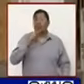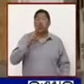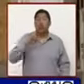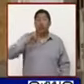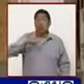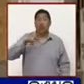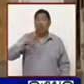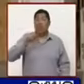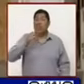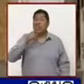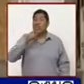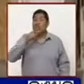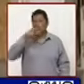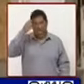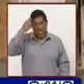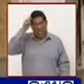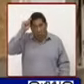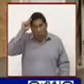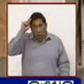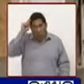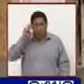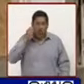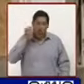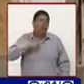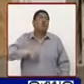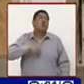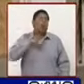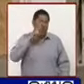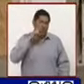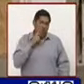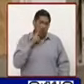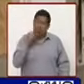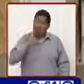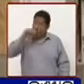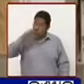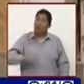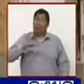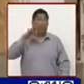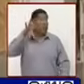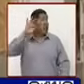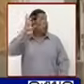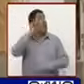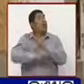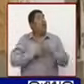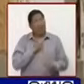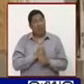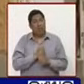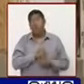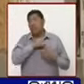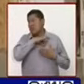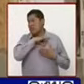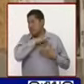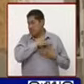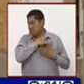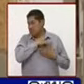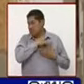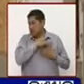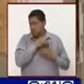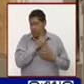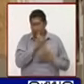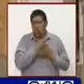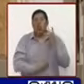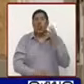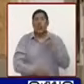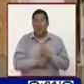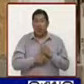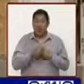protagonista es el tío que abusaba sexualmente justamente de esta menor de 9 años de edad y aprovechaba la confianza de la